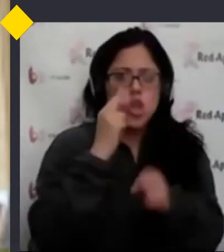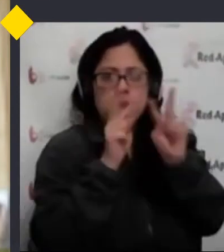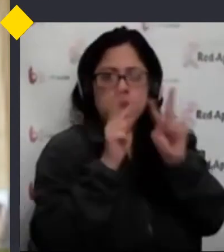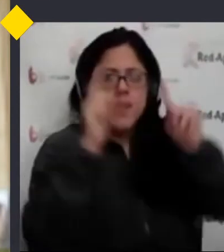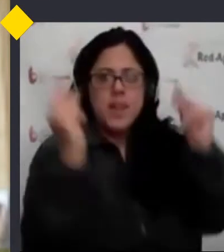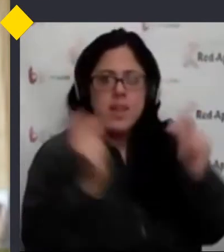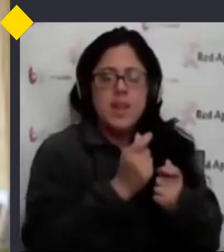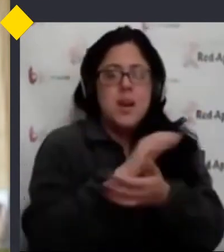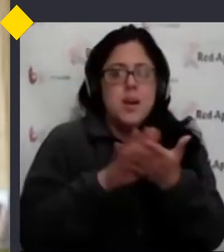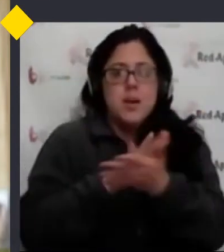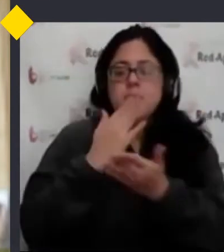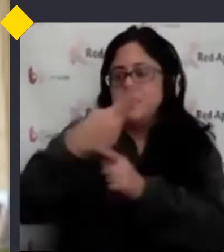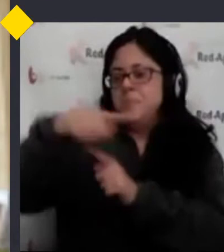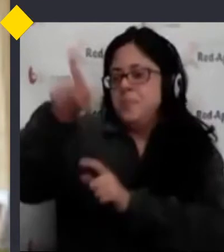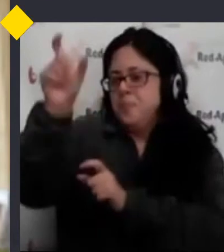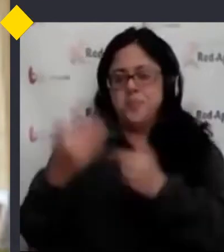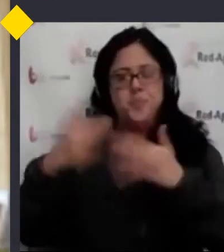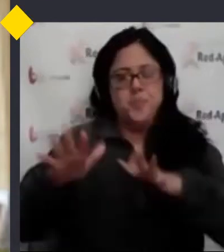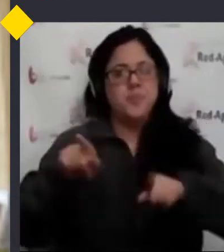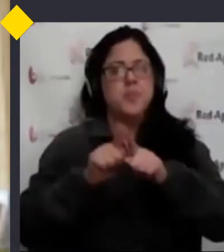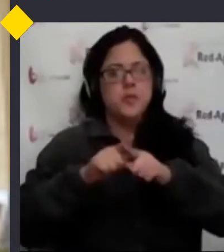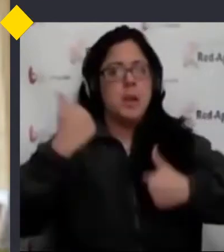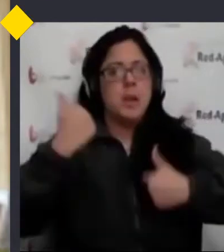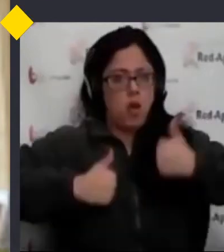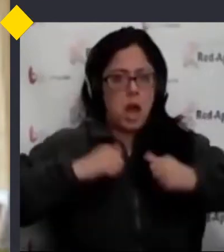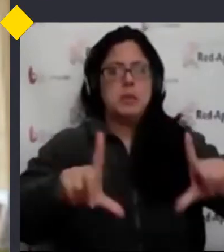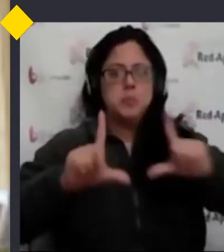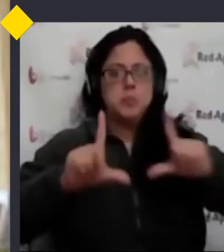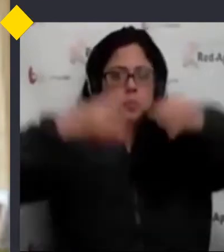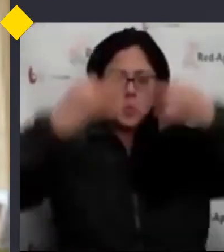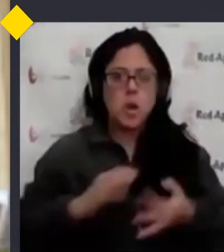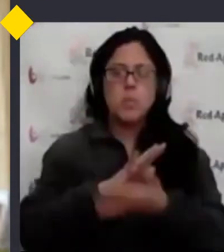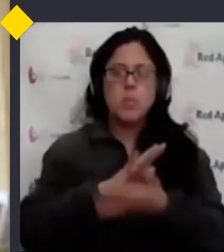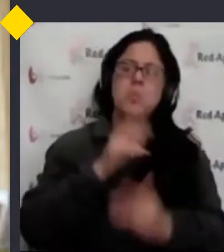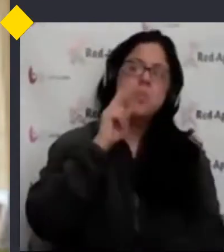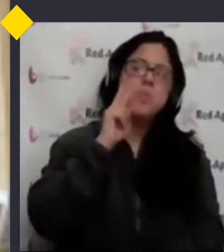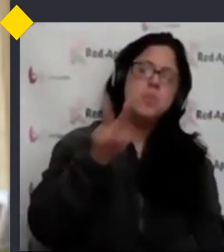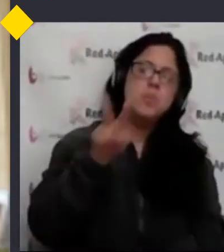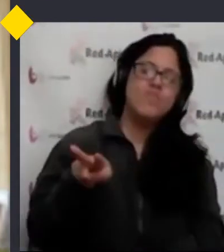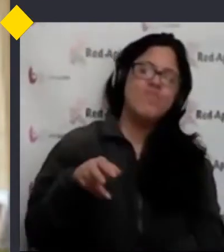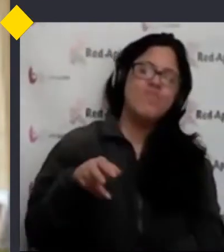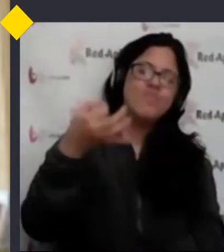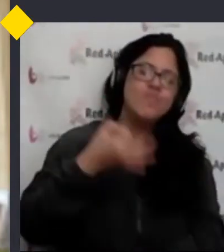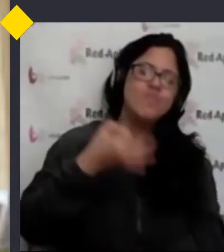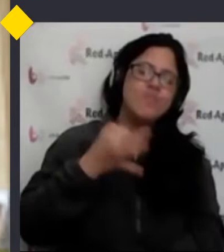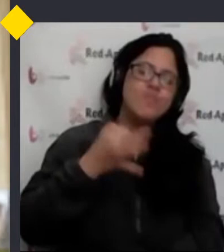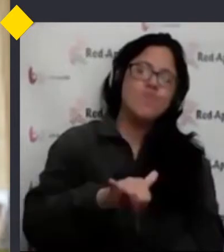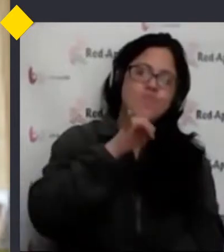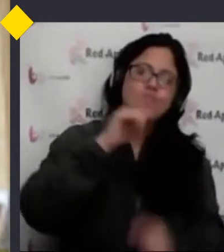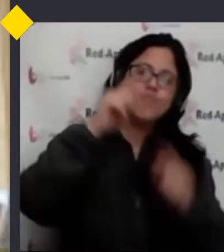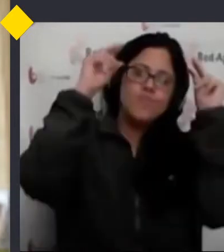que ya tenga una carrera como más consolidada en el fondo y se diga, o esta persona no estamos seguros que tenga la capacidad de seguir